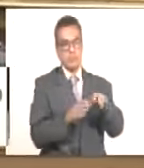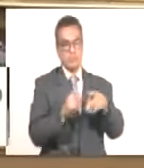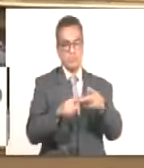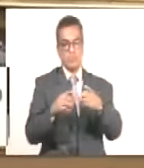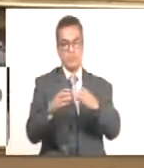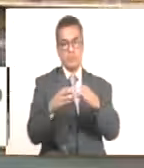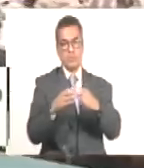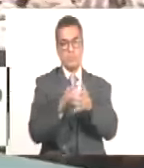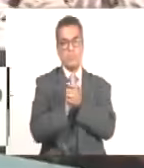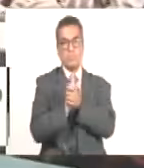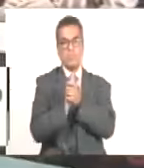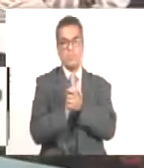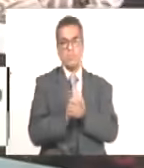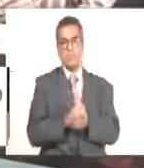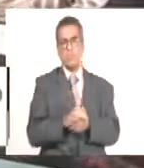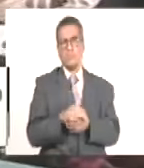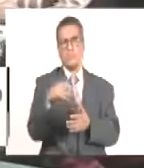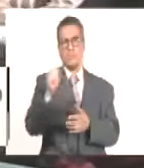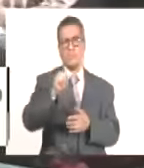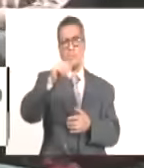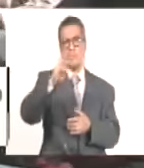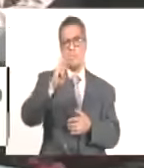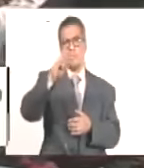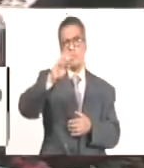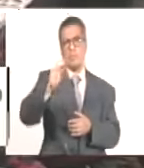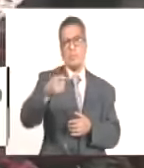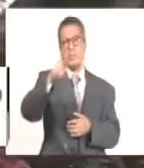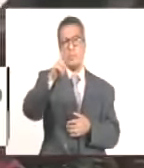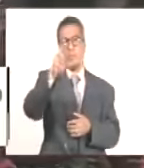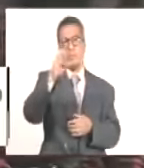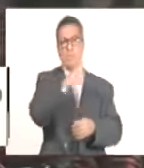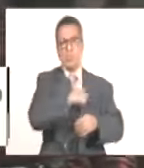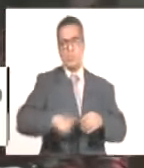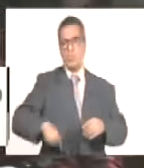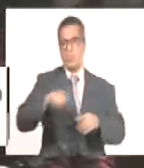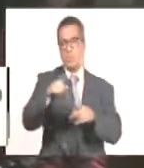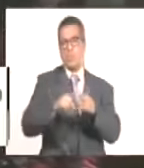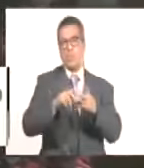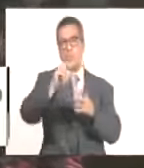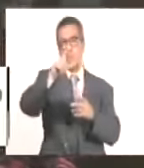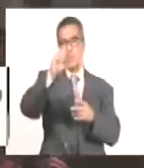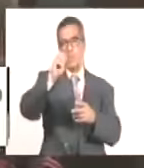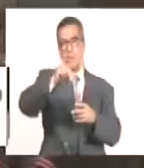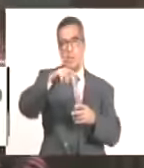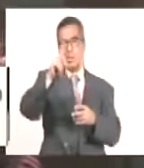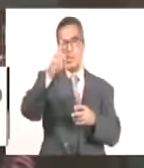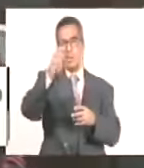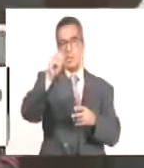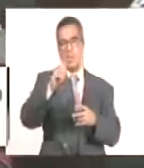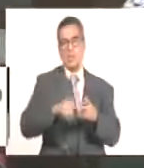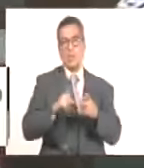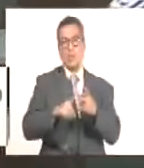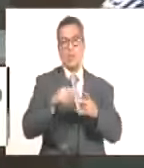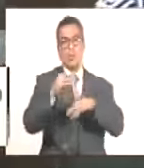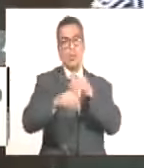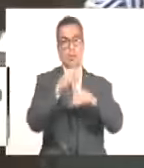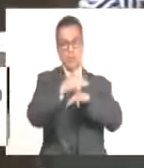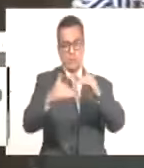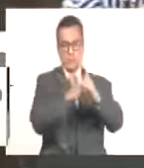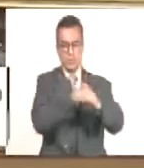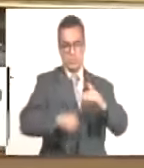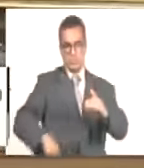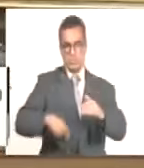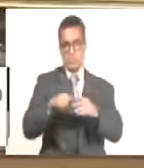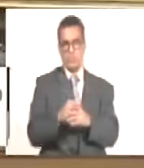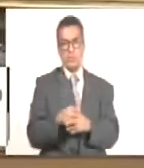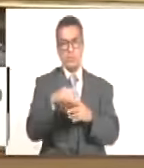El grupo de amistad con Zimbabue será presidido por el diputado Leonardo Zuma y contará con la vicepresidencia